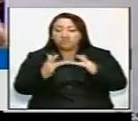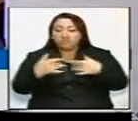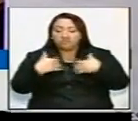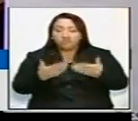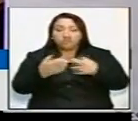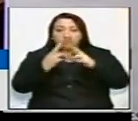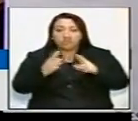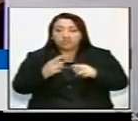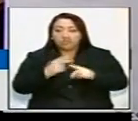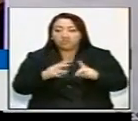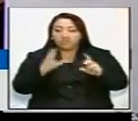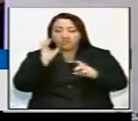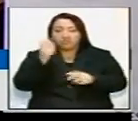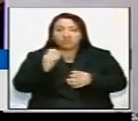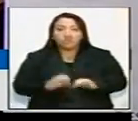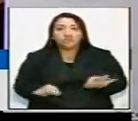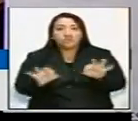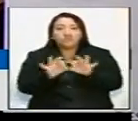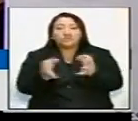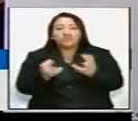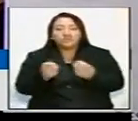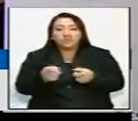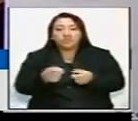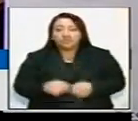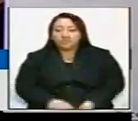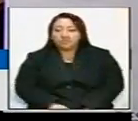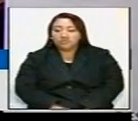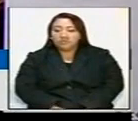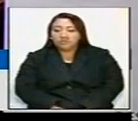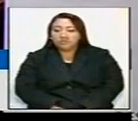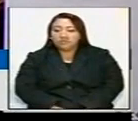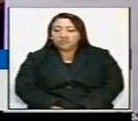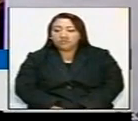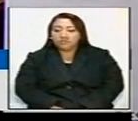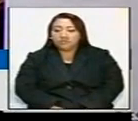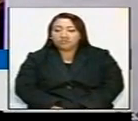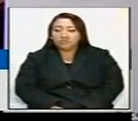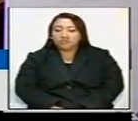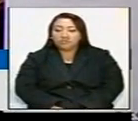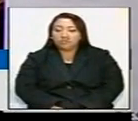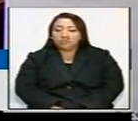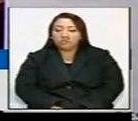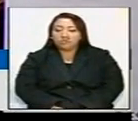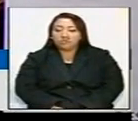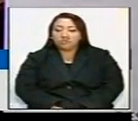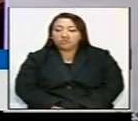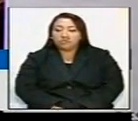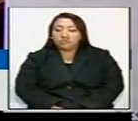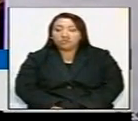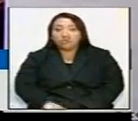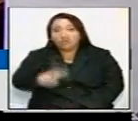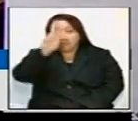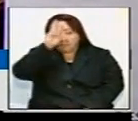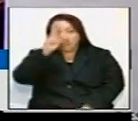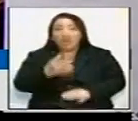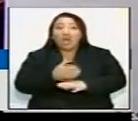para responderlas. Pero yo creo que lo que quiero explicar es que, como Perú, Australia también